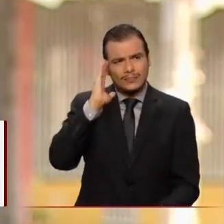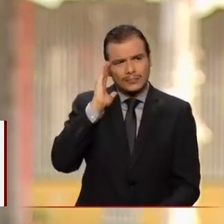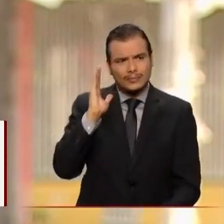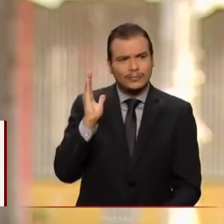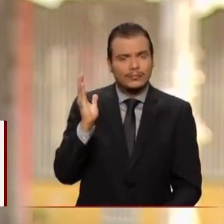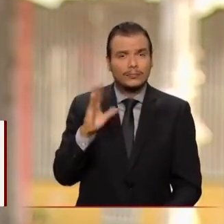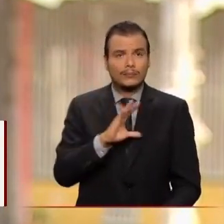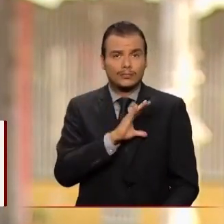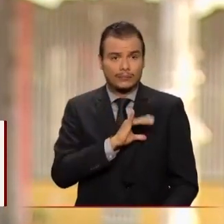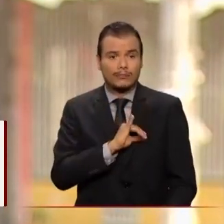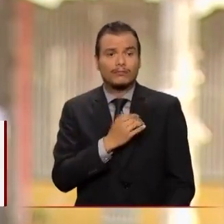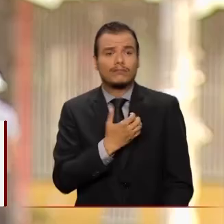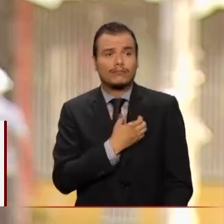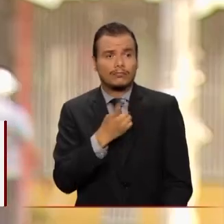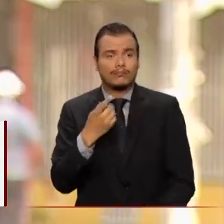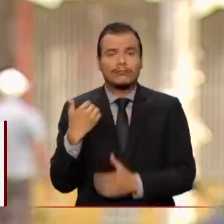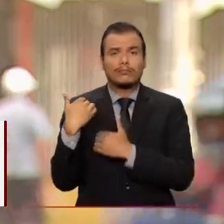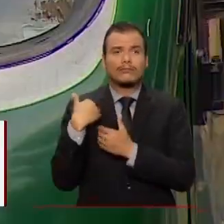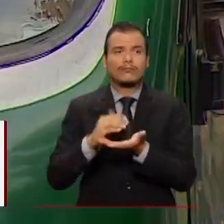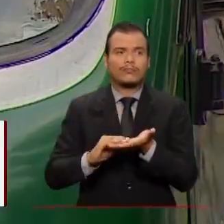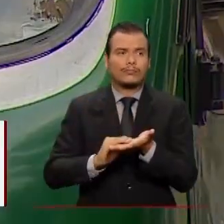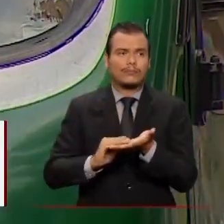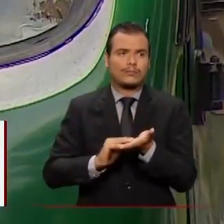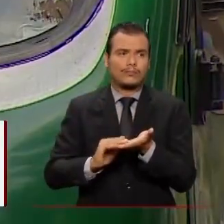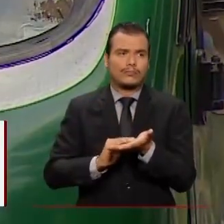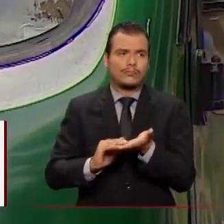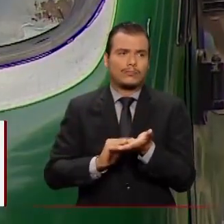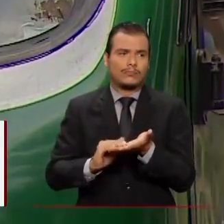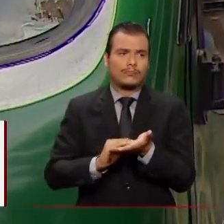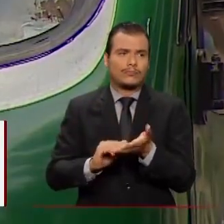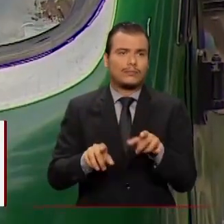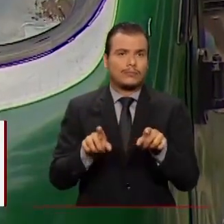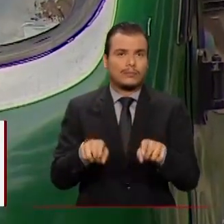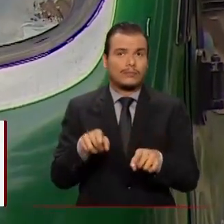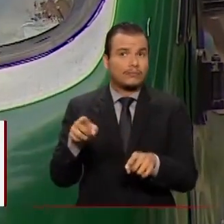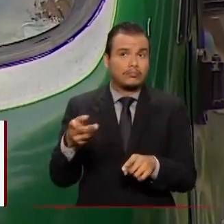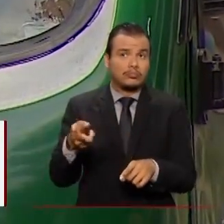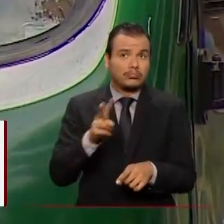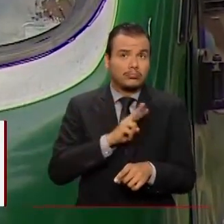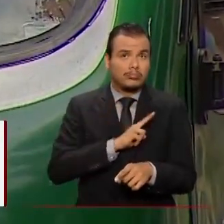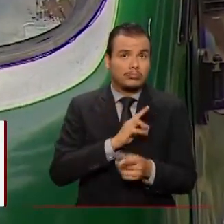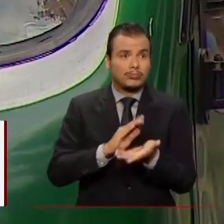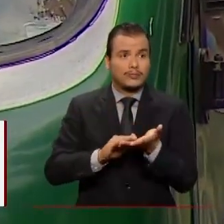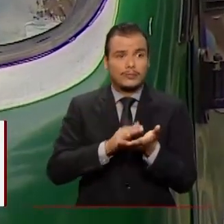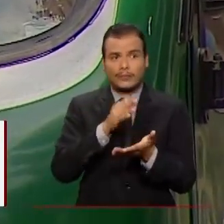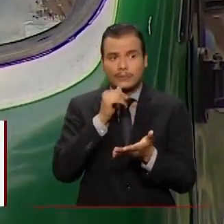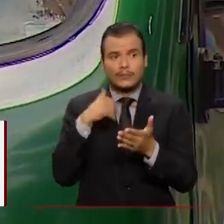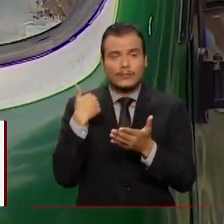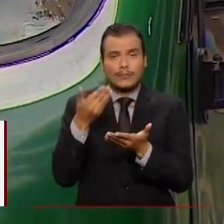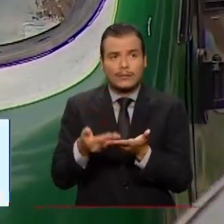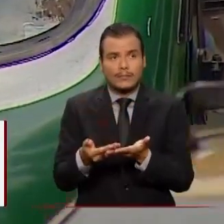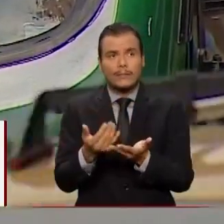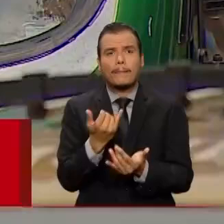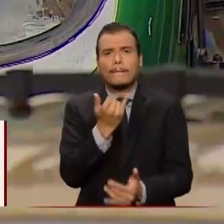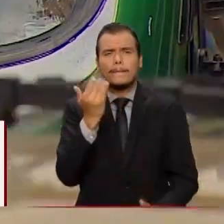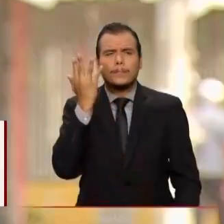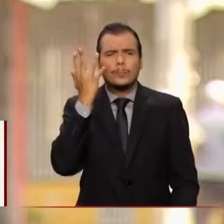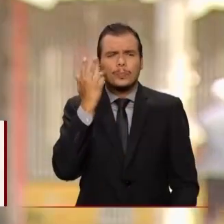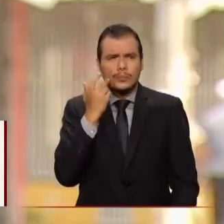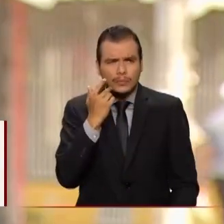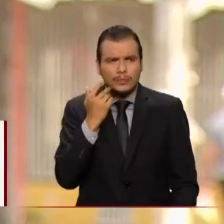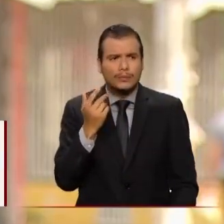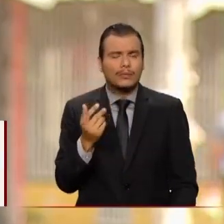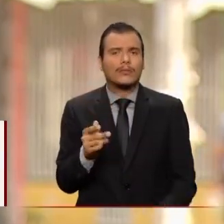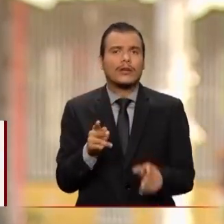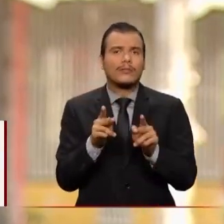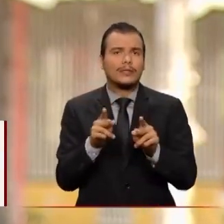que la administración debe de solucionar, tiene que solucionar y no han querido solucionar. A diario salen miles y miles de millones